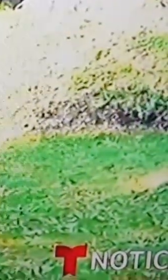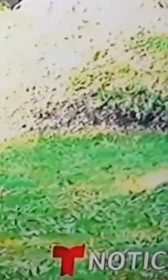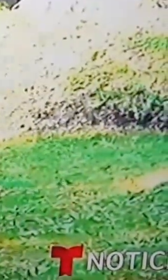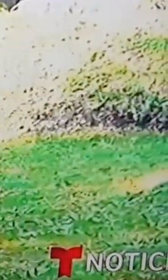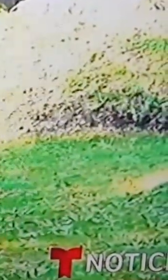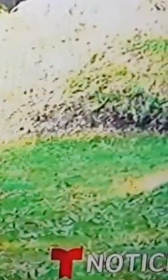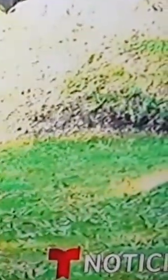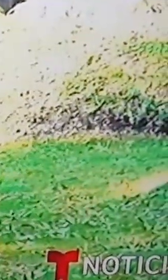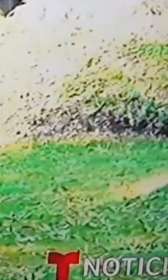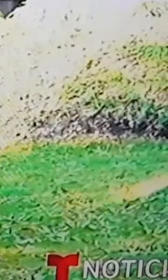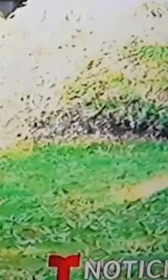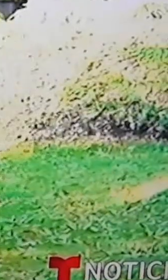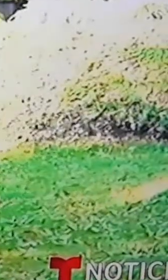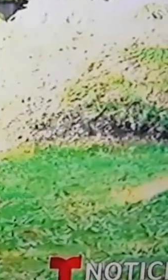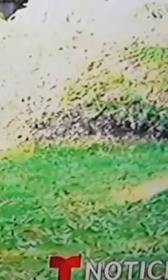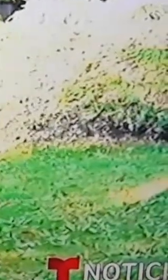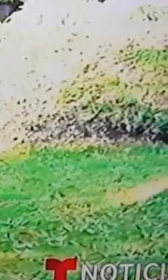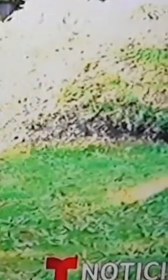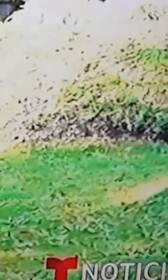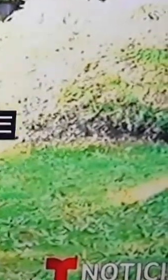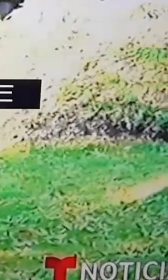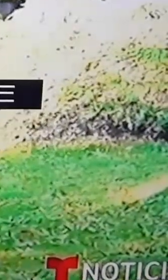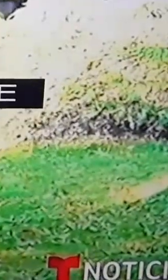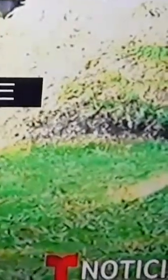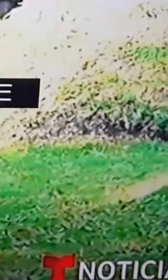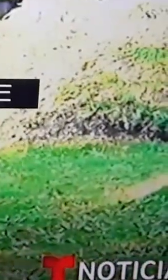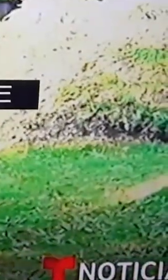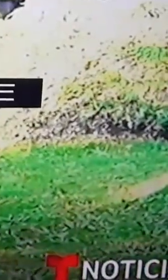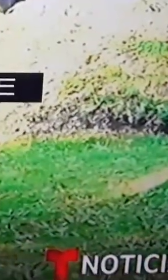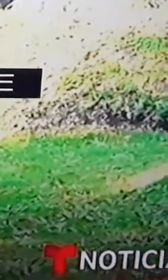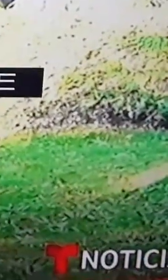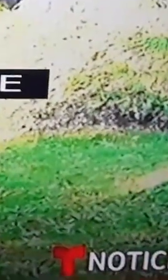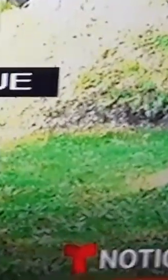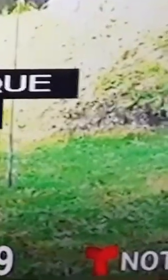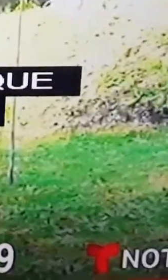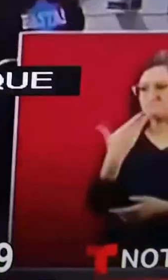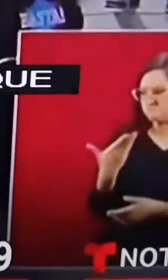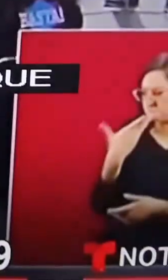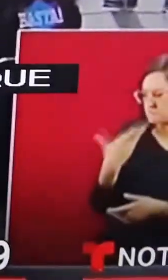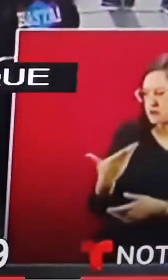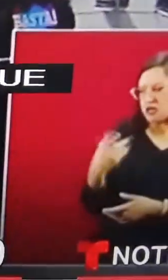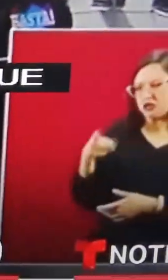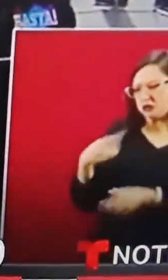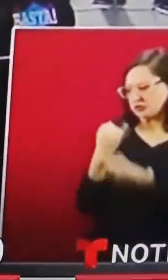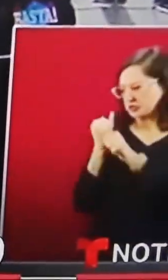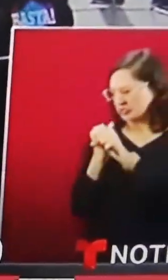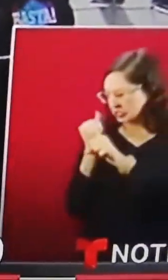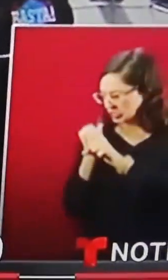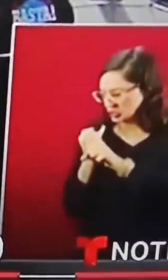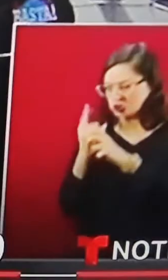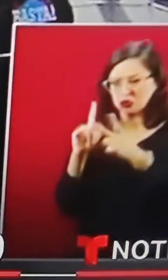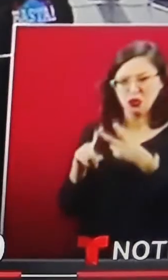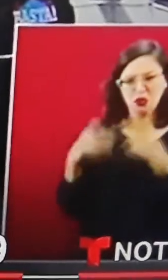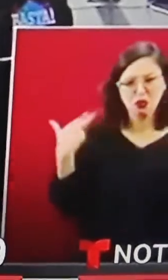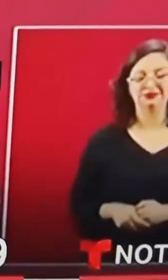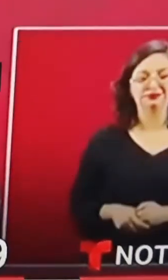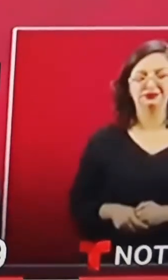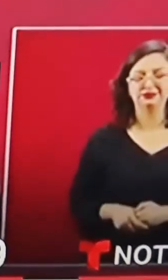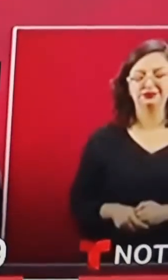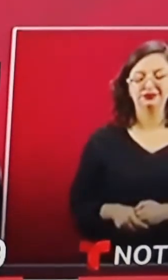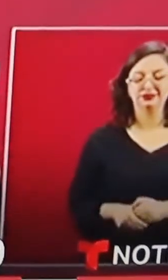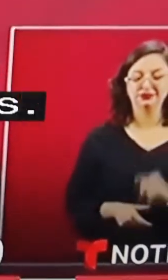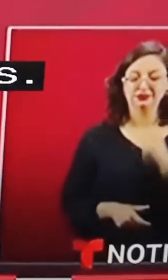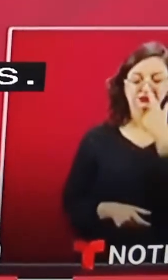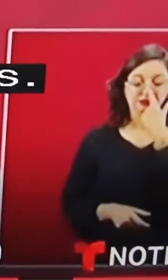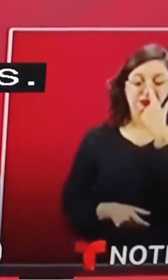No debemos salir a la calle. El subsecretario de Salud dice una cosa y el presidente todo lo contrario. Y